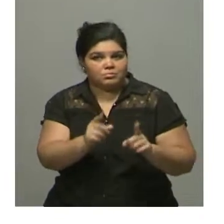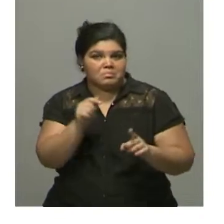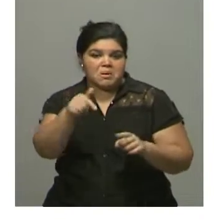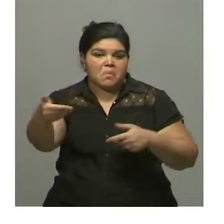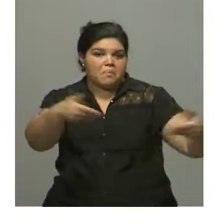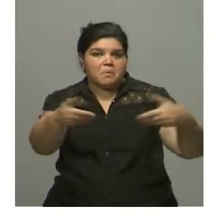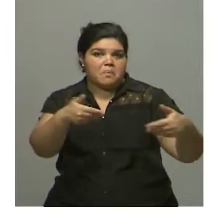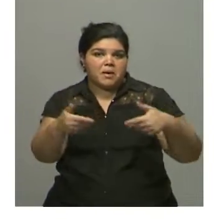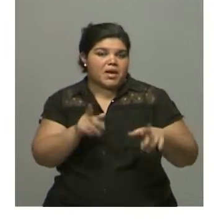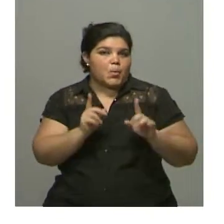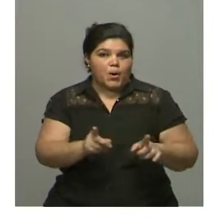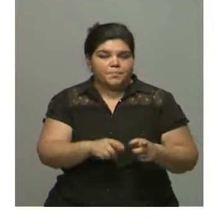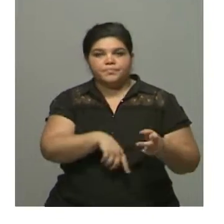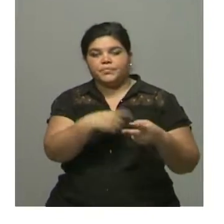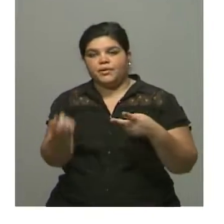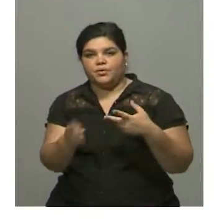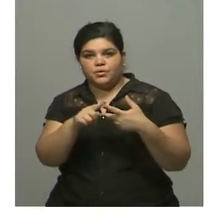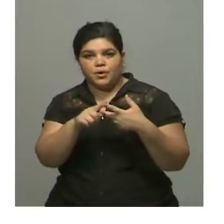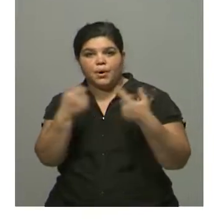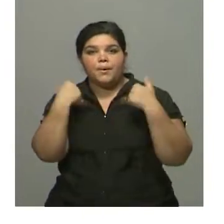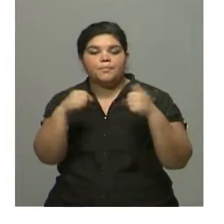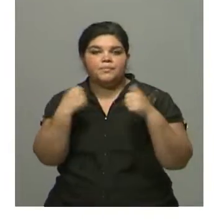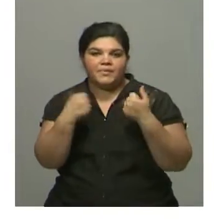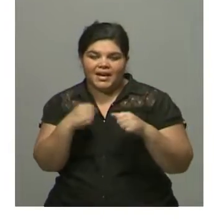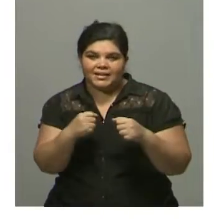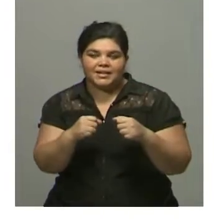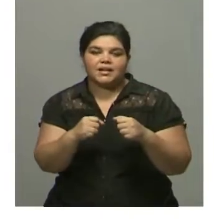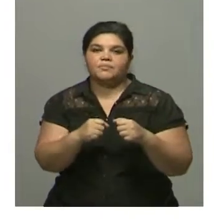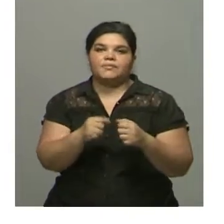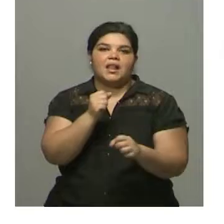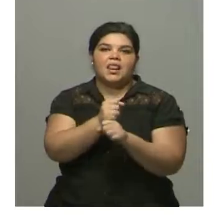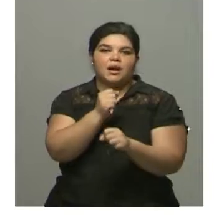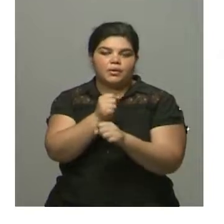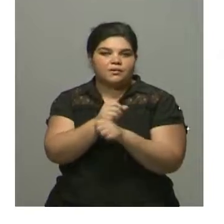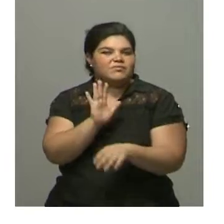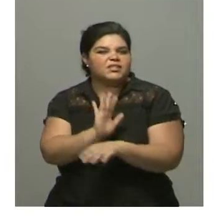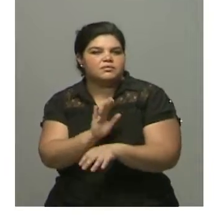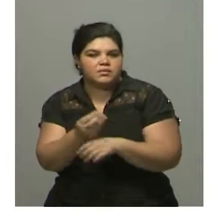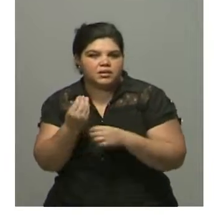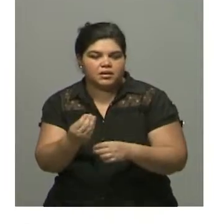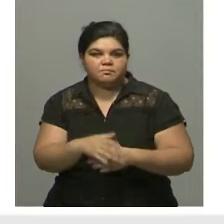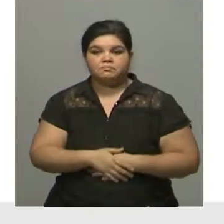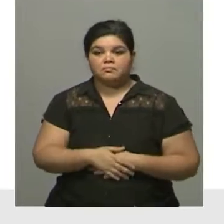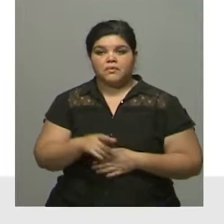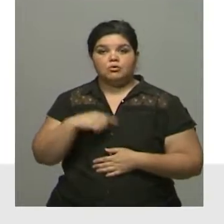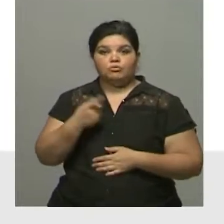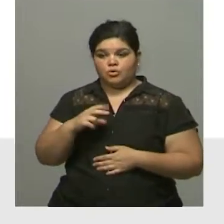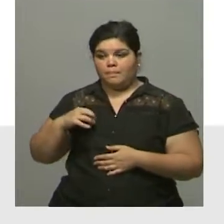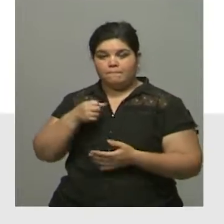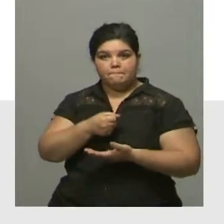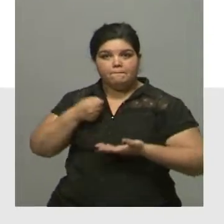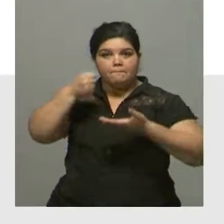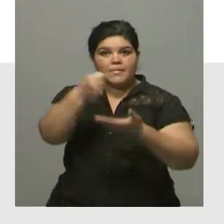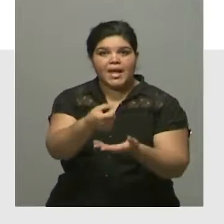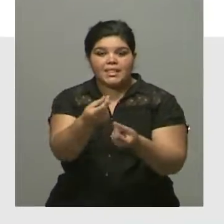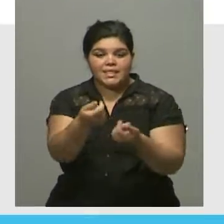exigiendo. Después entrenamientos laborales, que es como una pasantía paga que asume el costo, el pago, digamos, de esa formación lo asume el ministerio con un